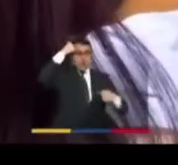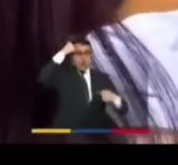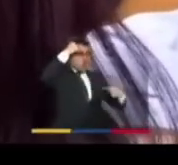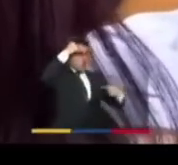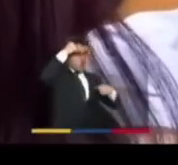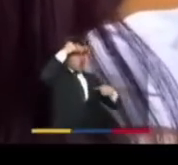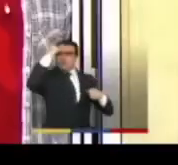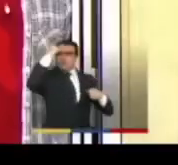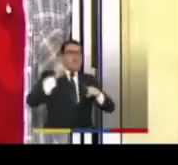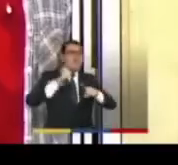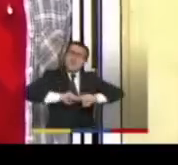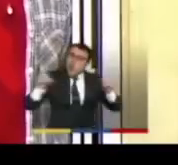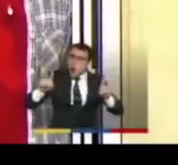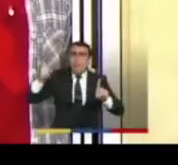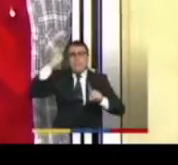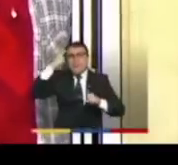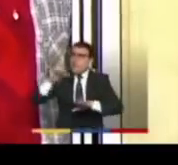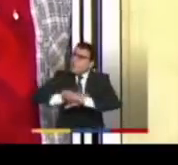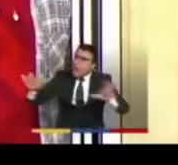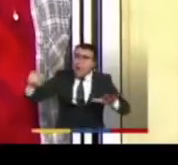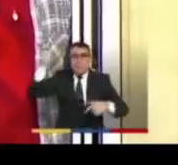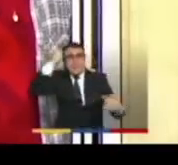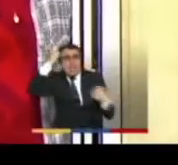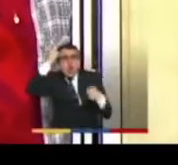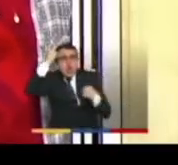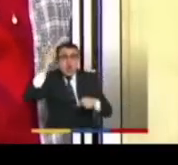que si ganan la mitad